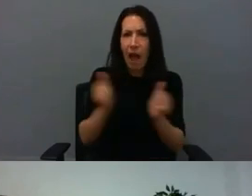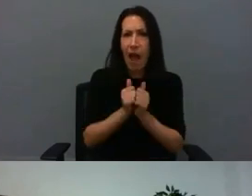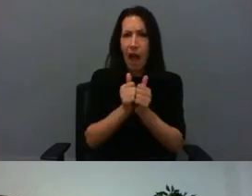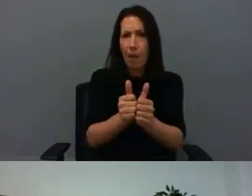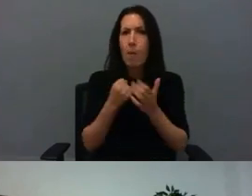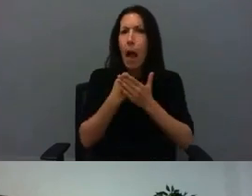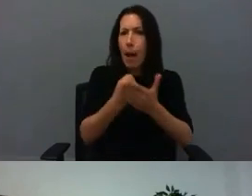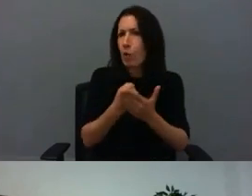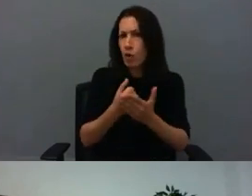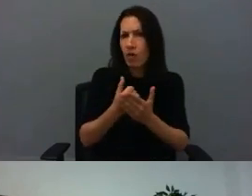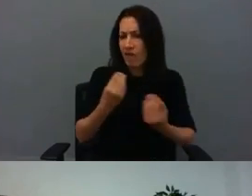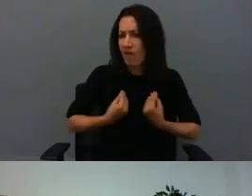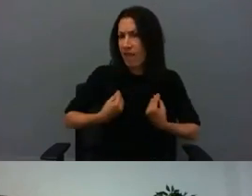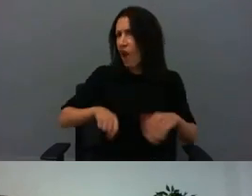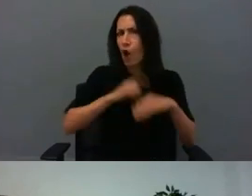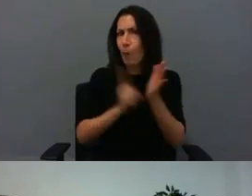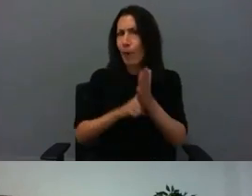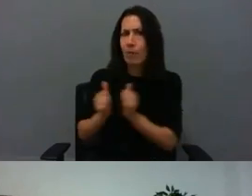todos los niveles y que